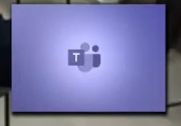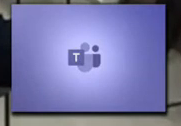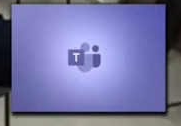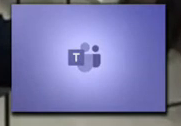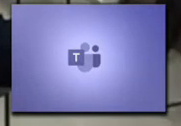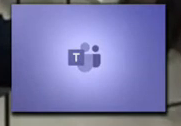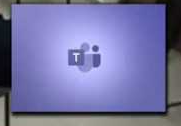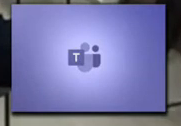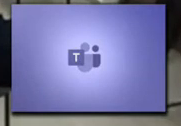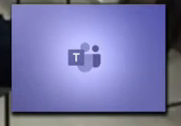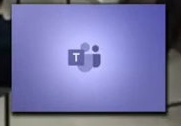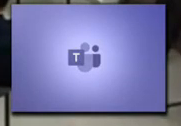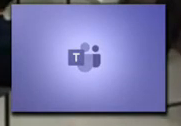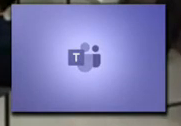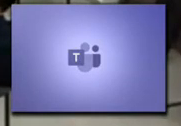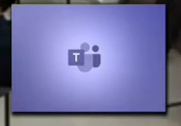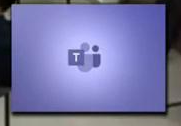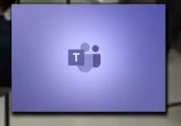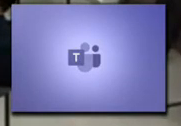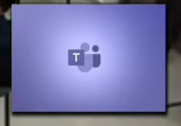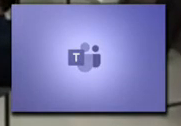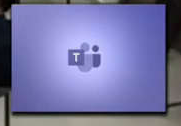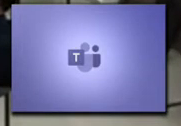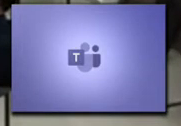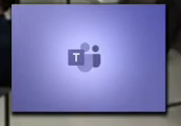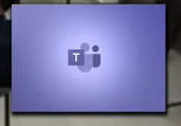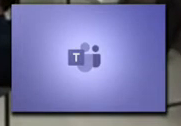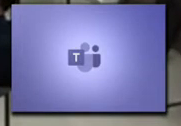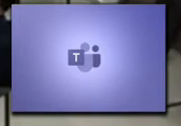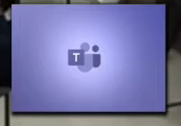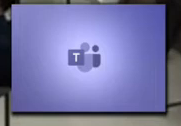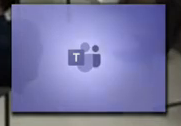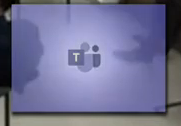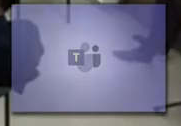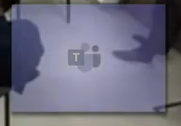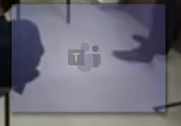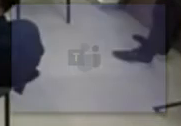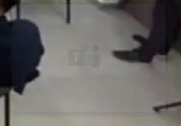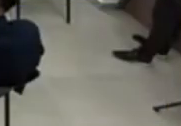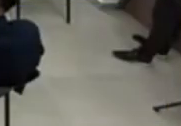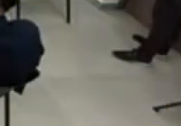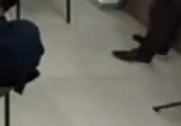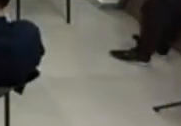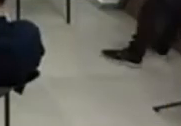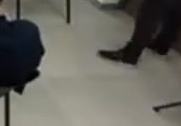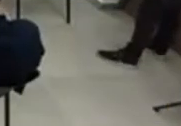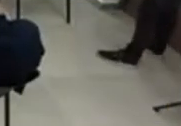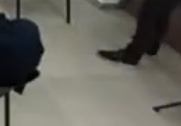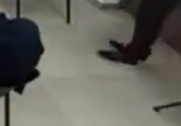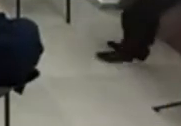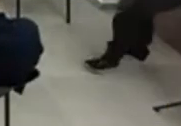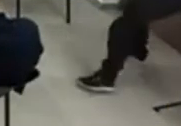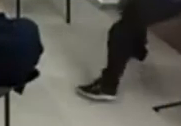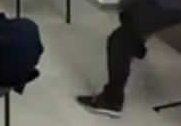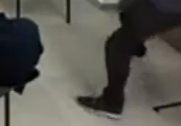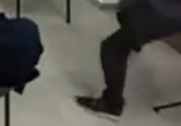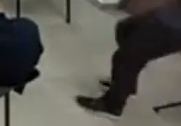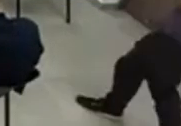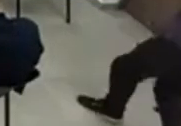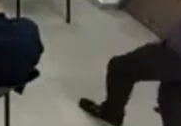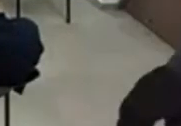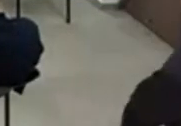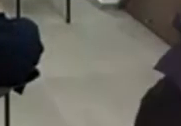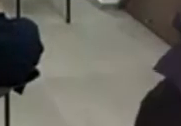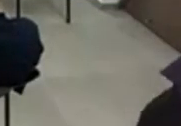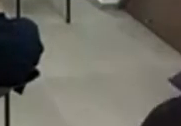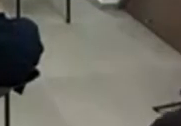Eso es cuestión de edad. A ver, no es el tamaño de la edad. Mil gracias, señor superintendente, por estar aquí en el